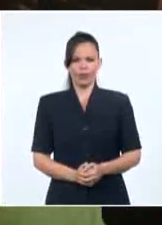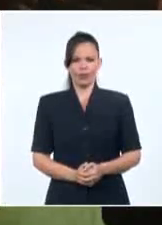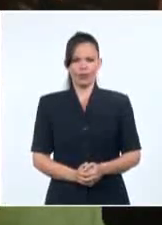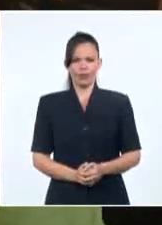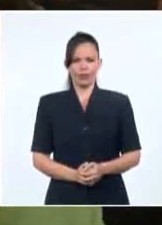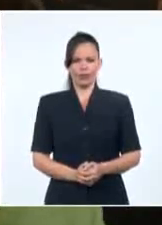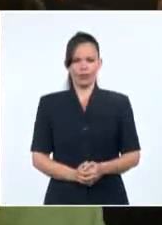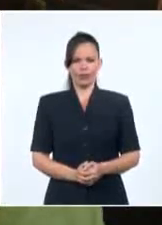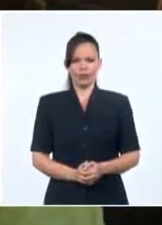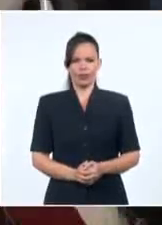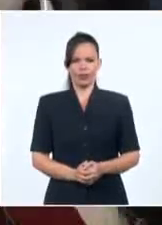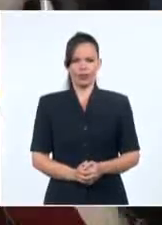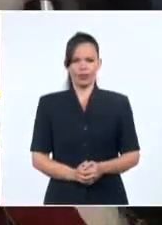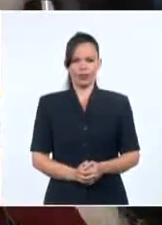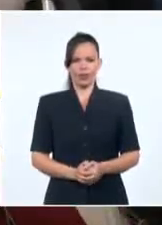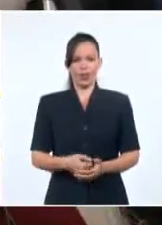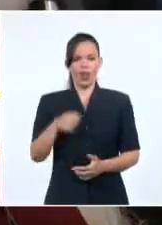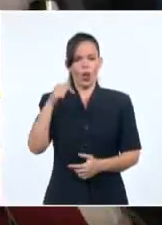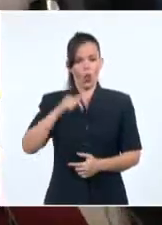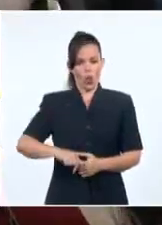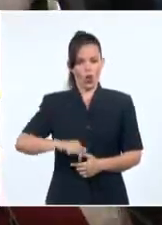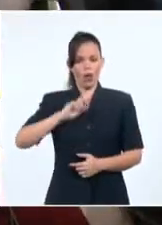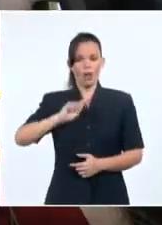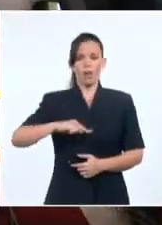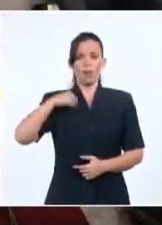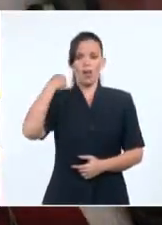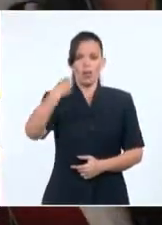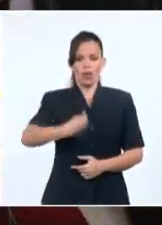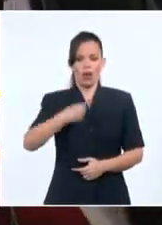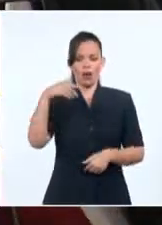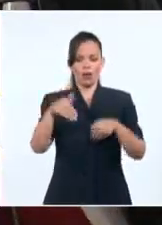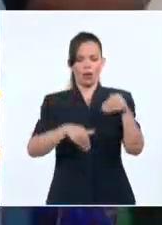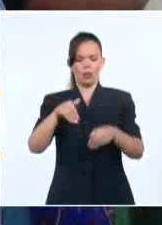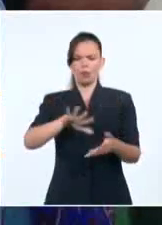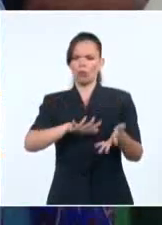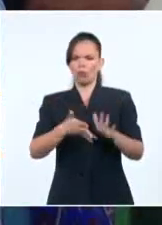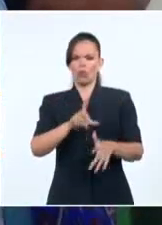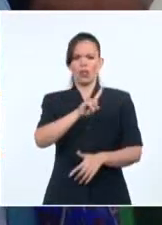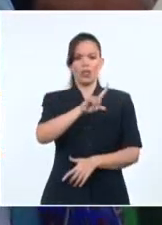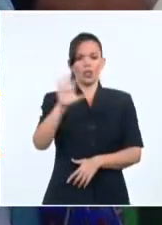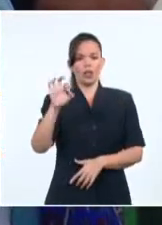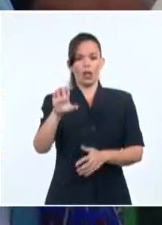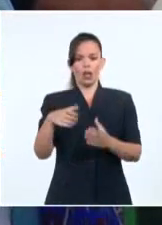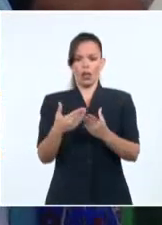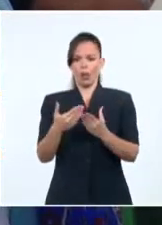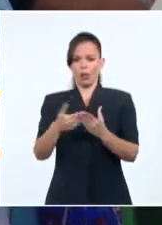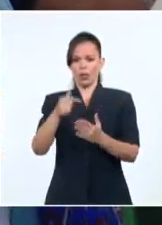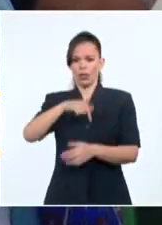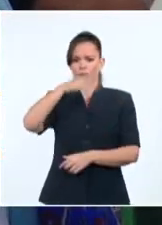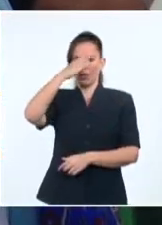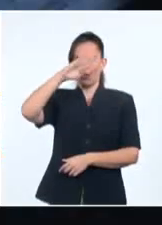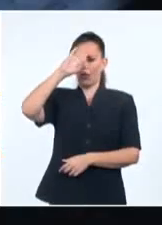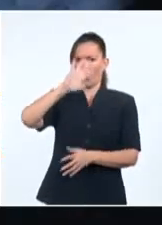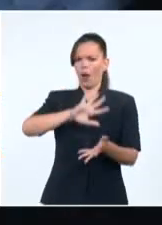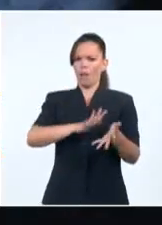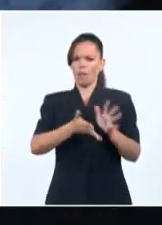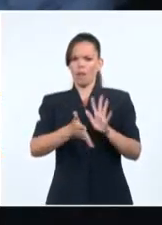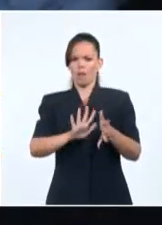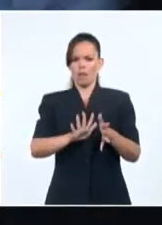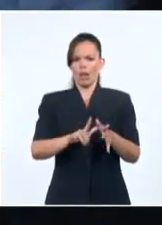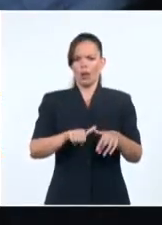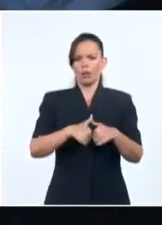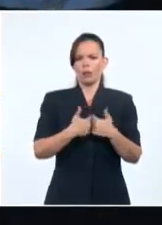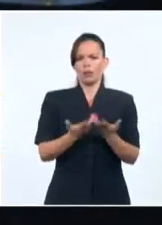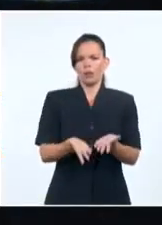El encuentro reúne hoy y mañana a más de un centenar de empresas cubanas y una cifra superior a 60 operarios